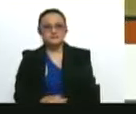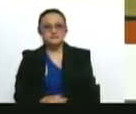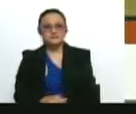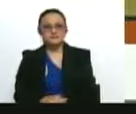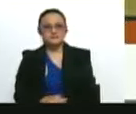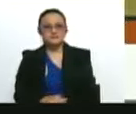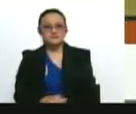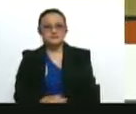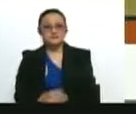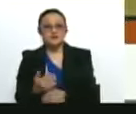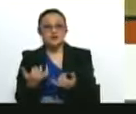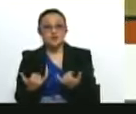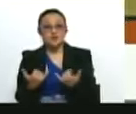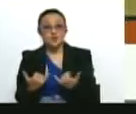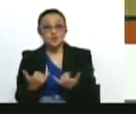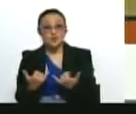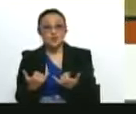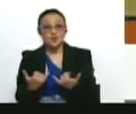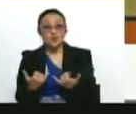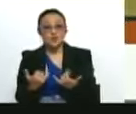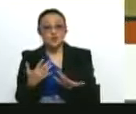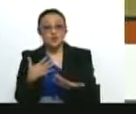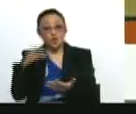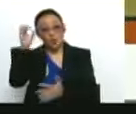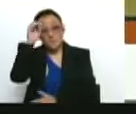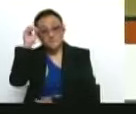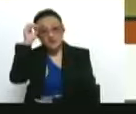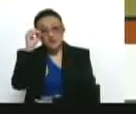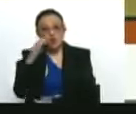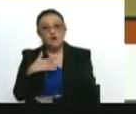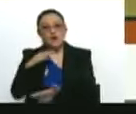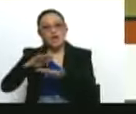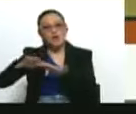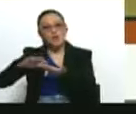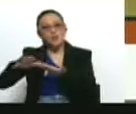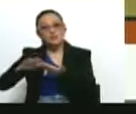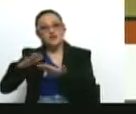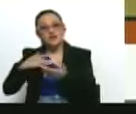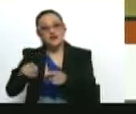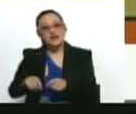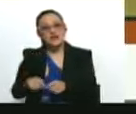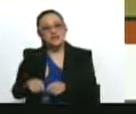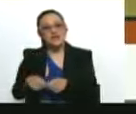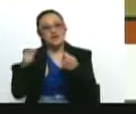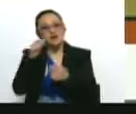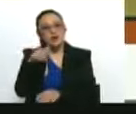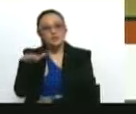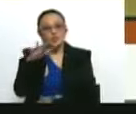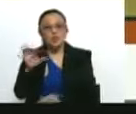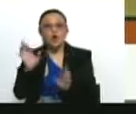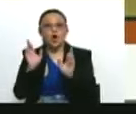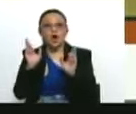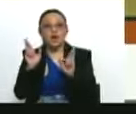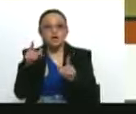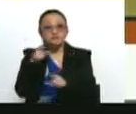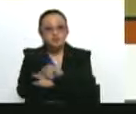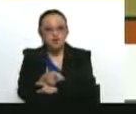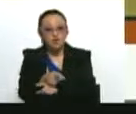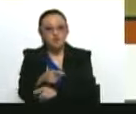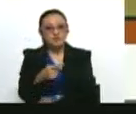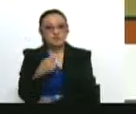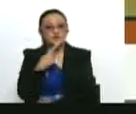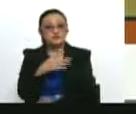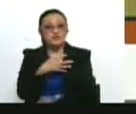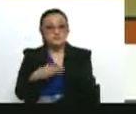Hoy, desafortunadamente, desde mi punto de vista, andan buscando una excusa para acabar con ese pueblo. Ojalá se imponga, como dice nuestro